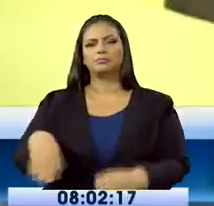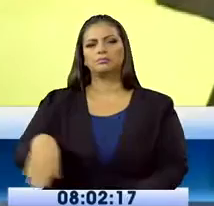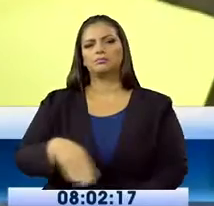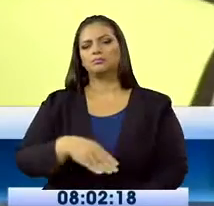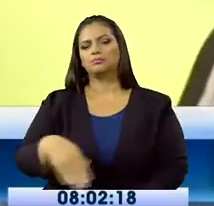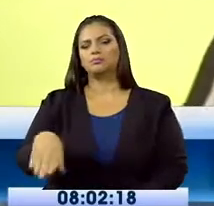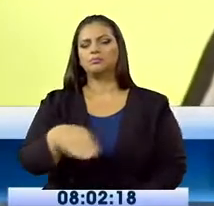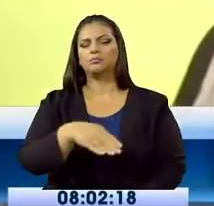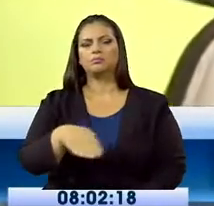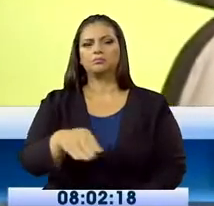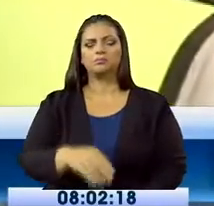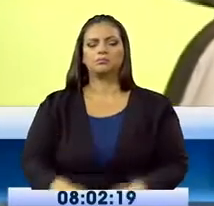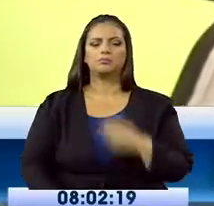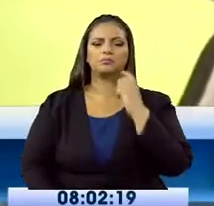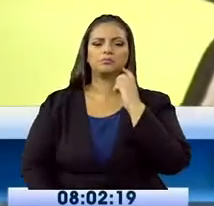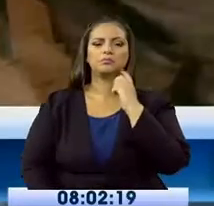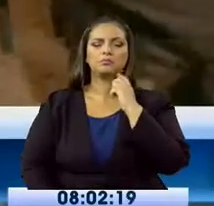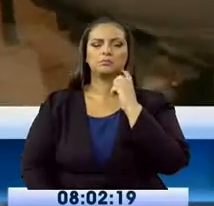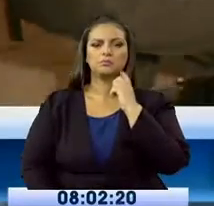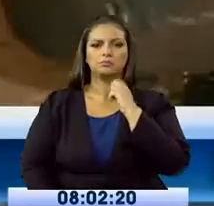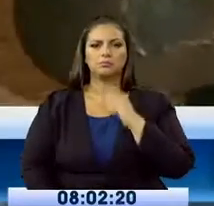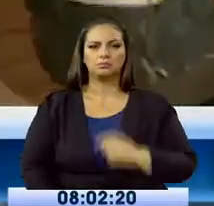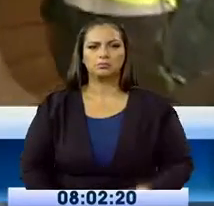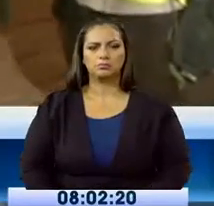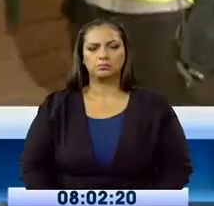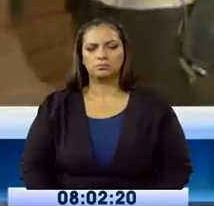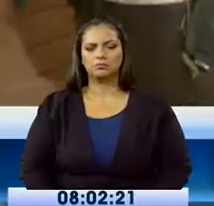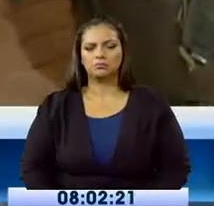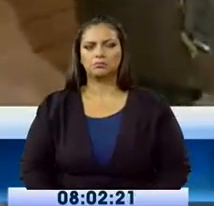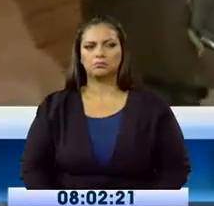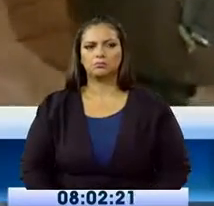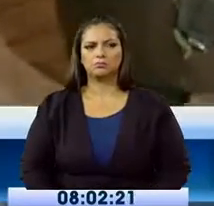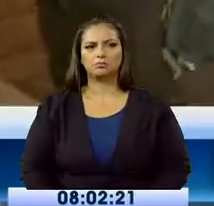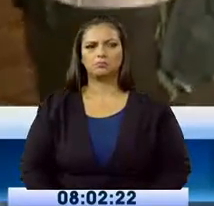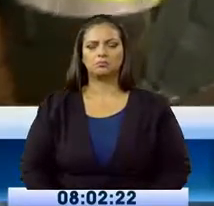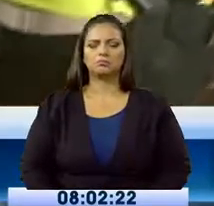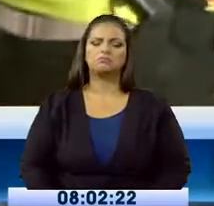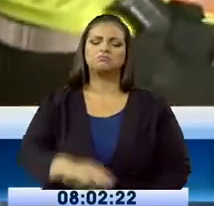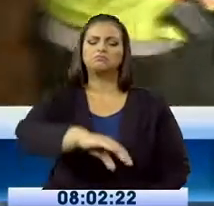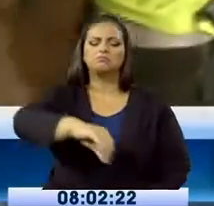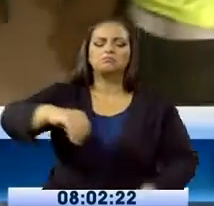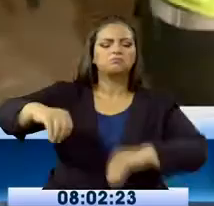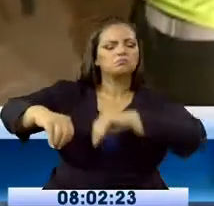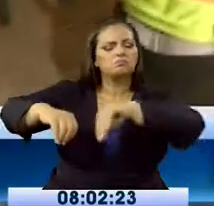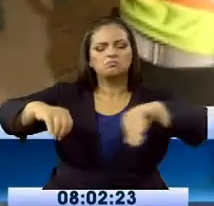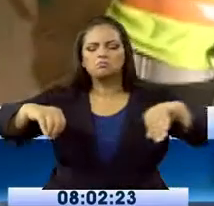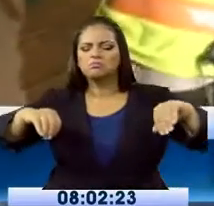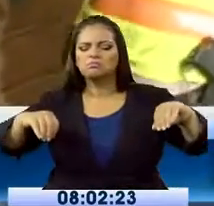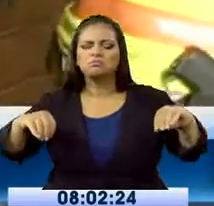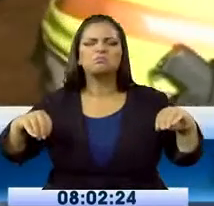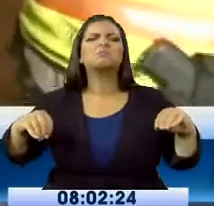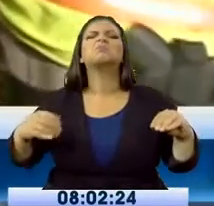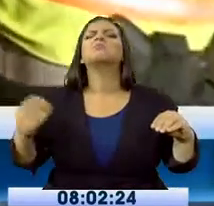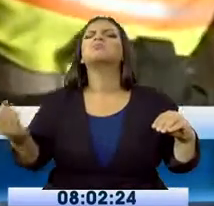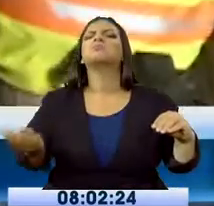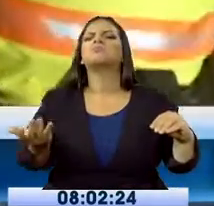y ante el asombro de los habitantes, uno de los uniformados procedió a desatar la misteriosa